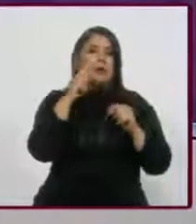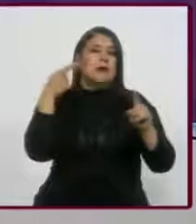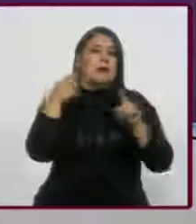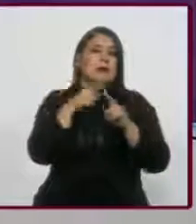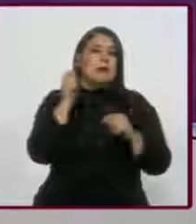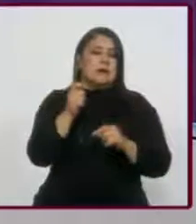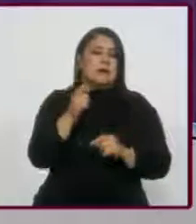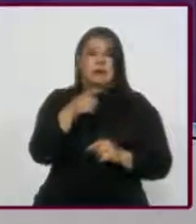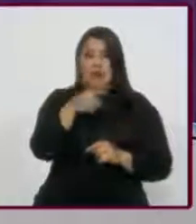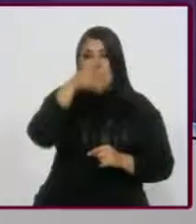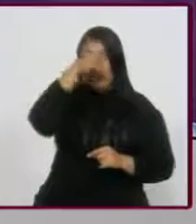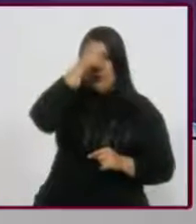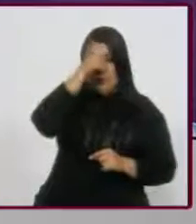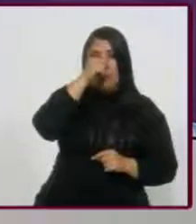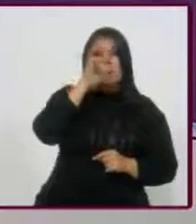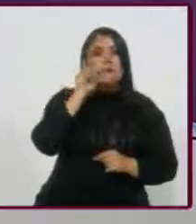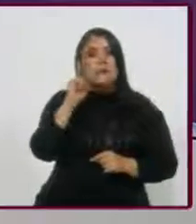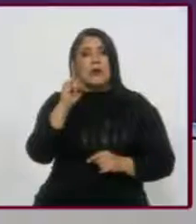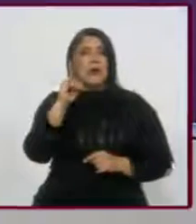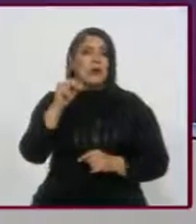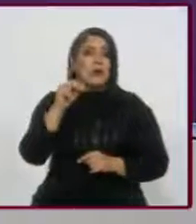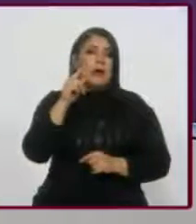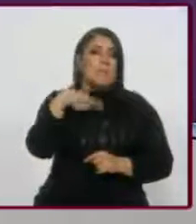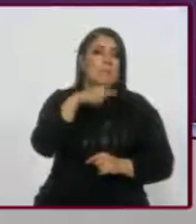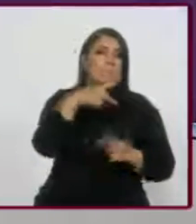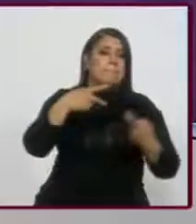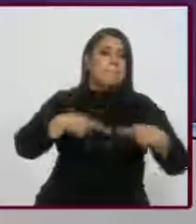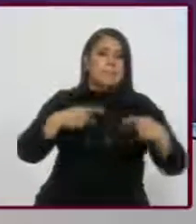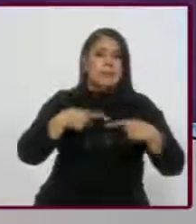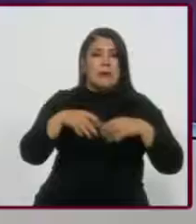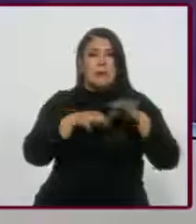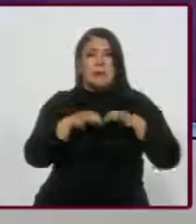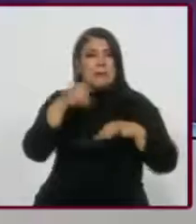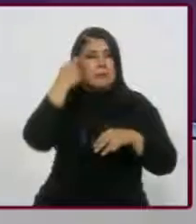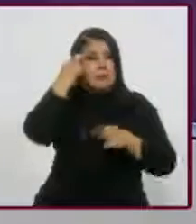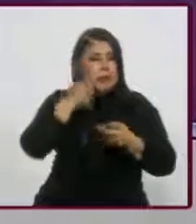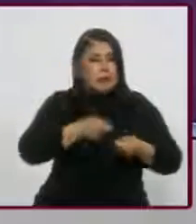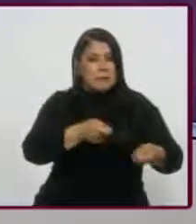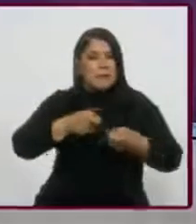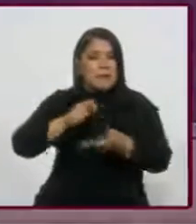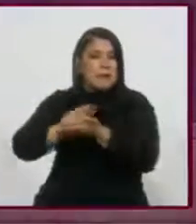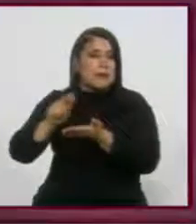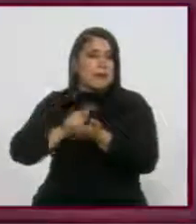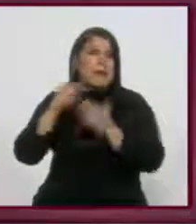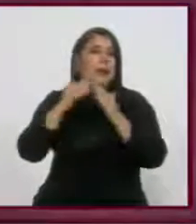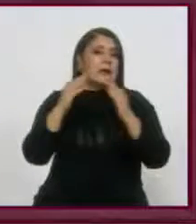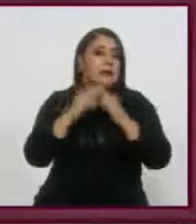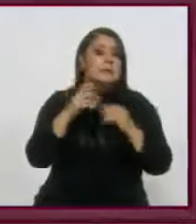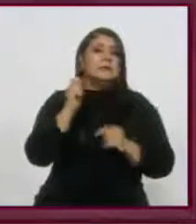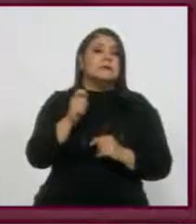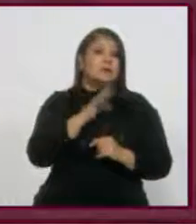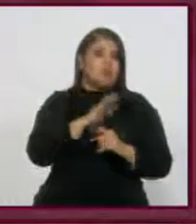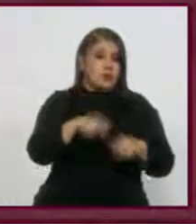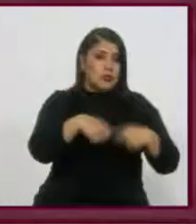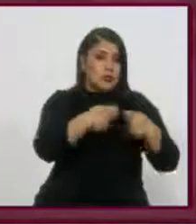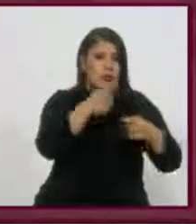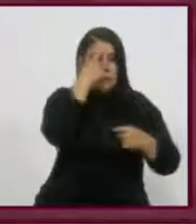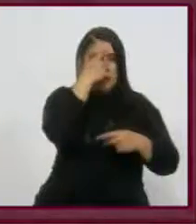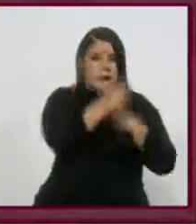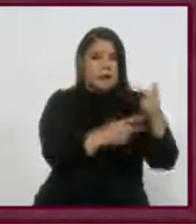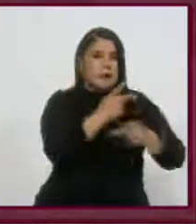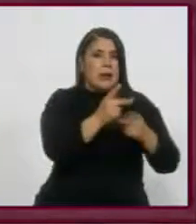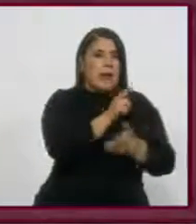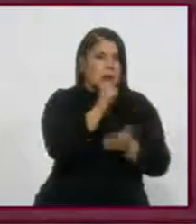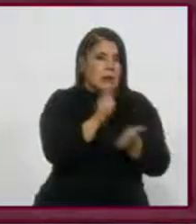de estaría de acuerdo o en desacuerdo en que las personas que trabajan haciendo el quehacer en casa reciban las prestaciones de ley por su